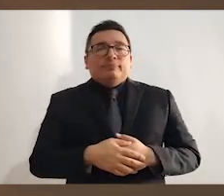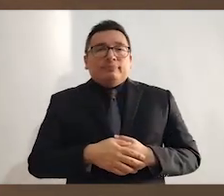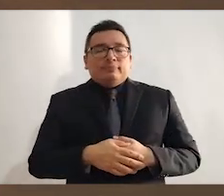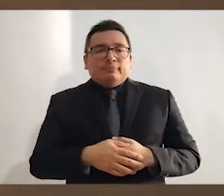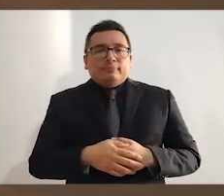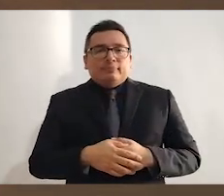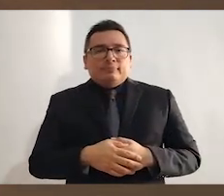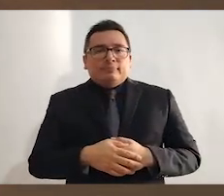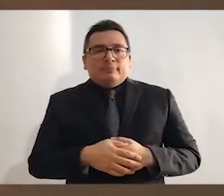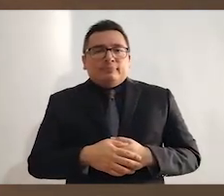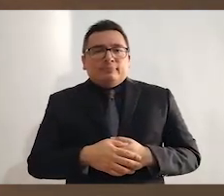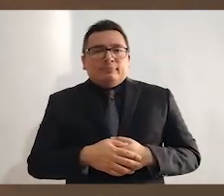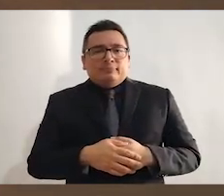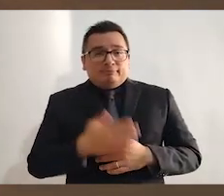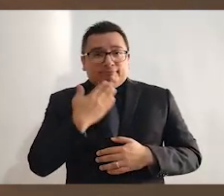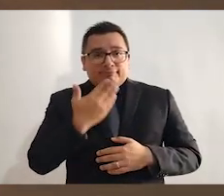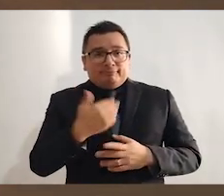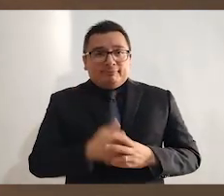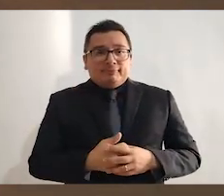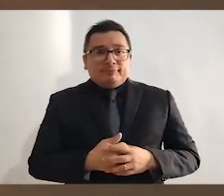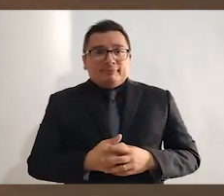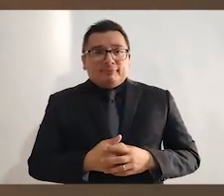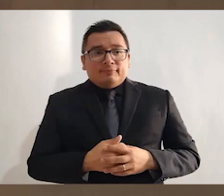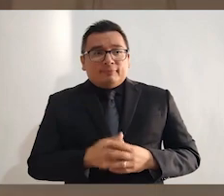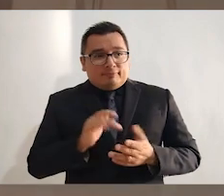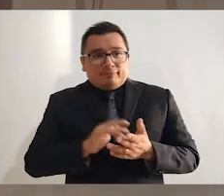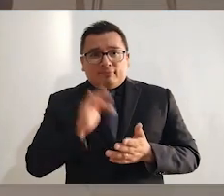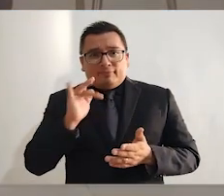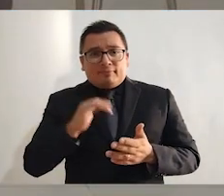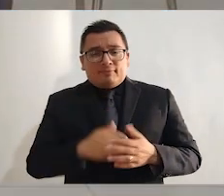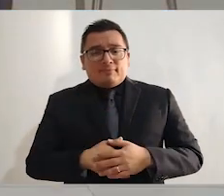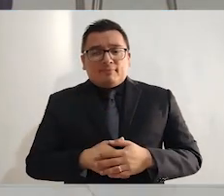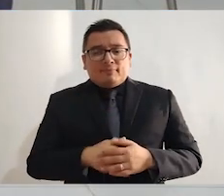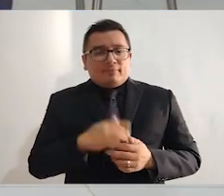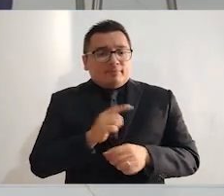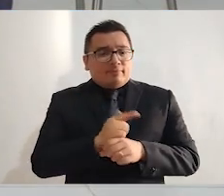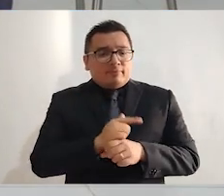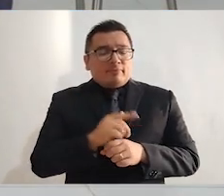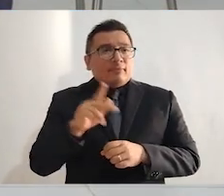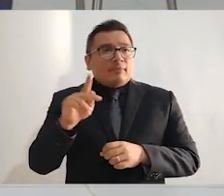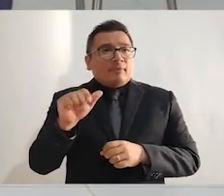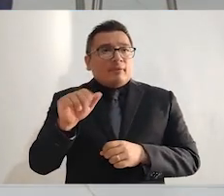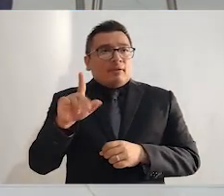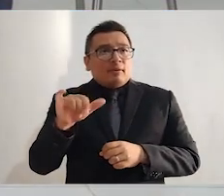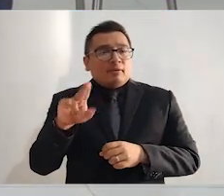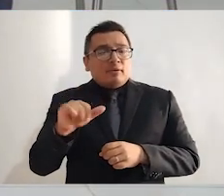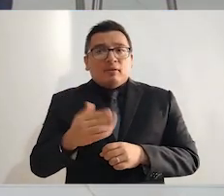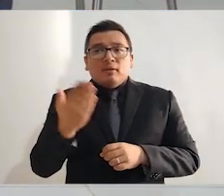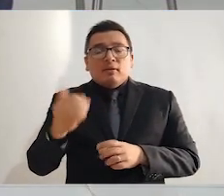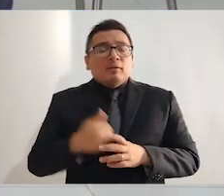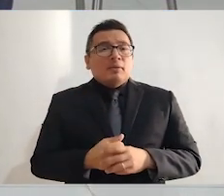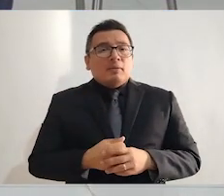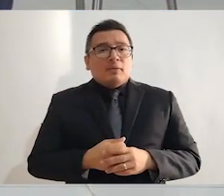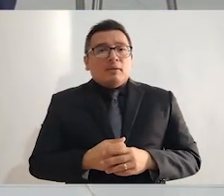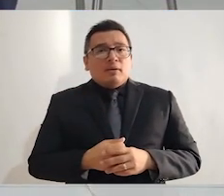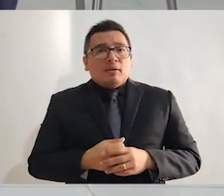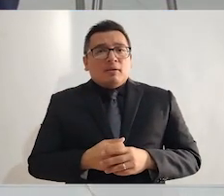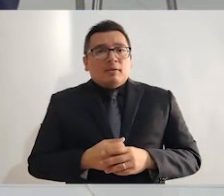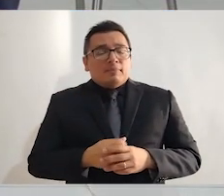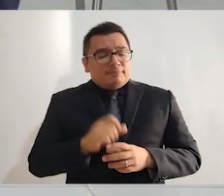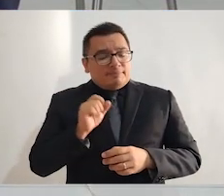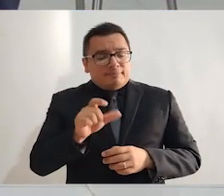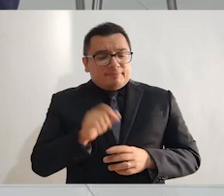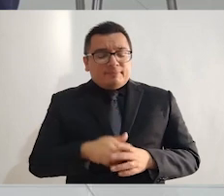la discapacidad. Perfecto, claro que sí, muchísimas gracias. Licenciada Paulina. Pues nada más